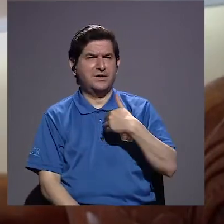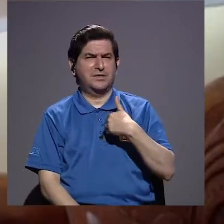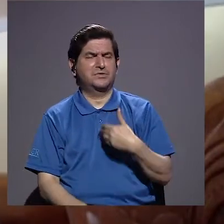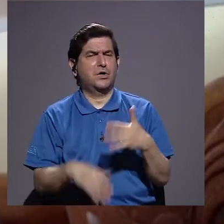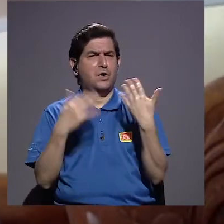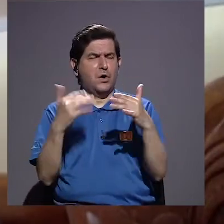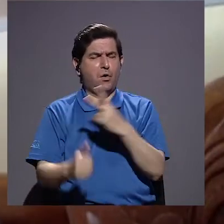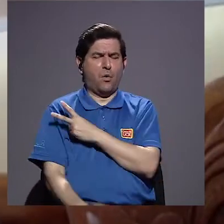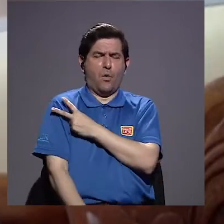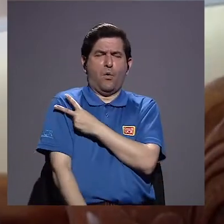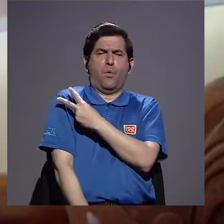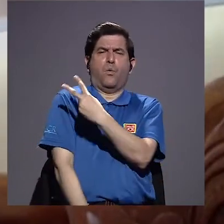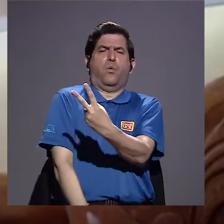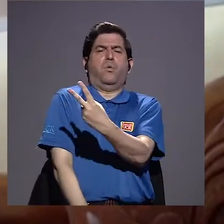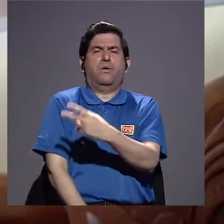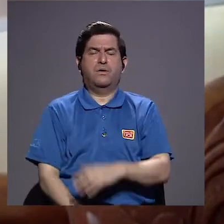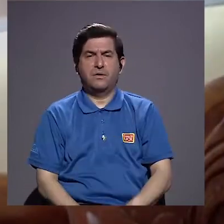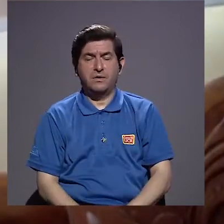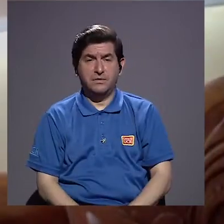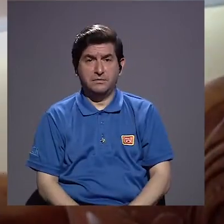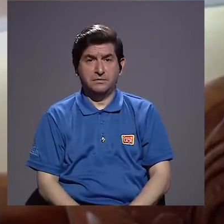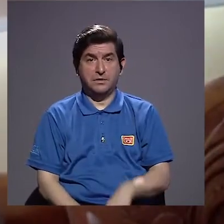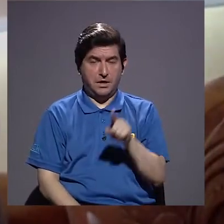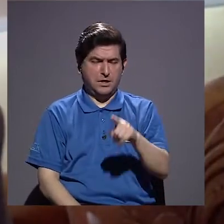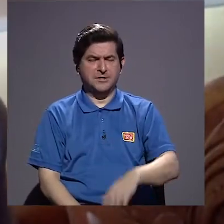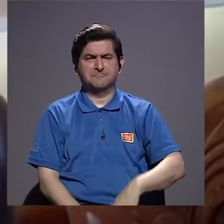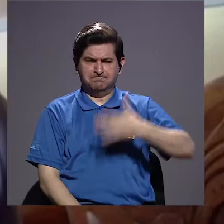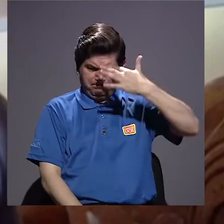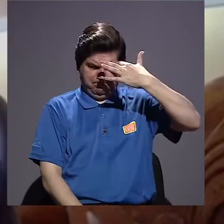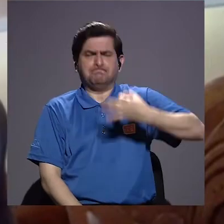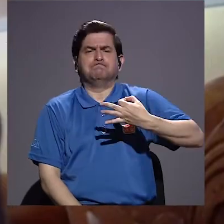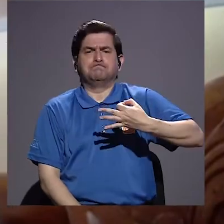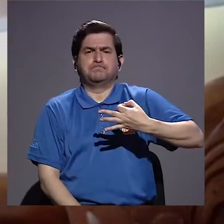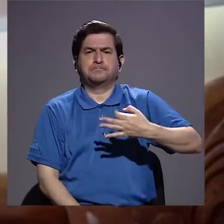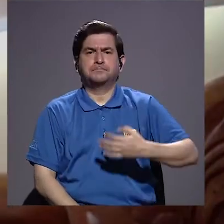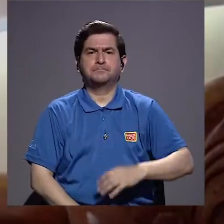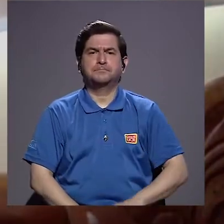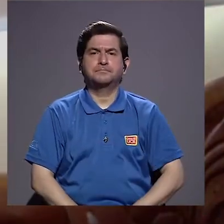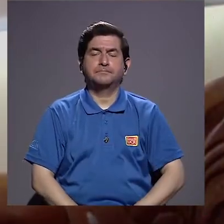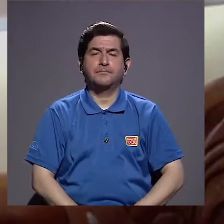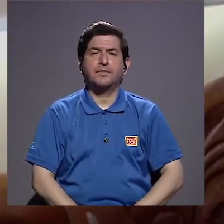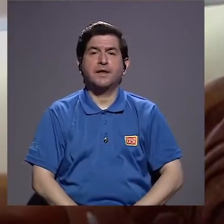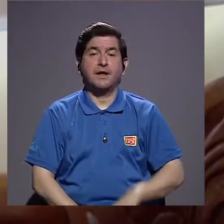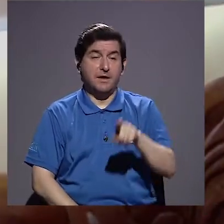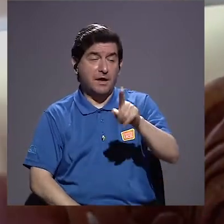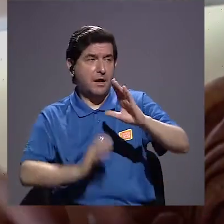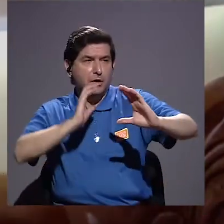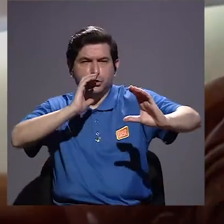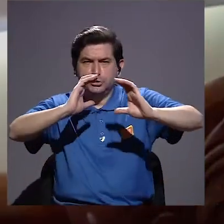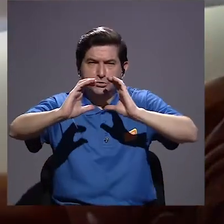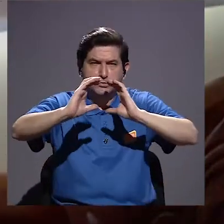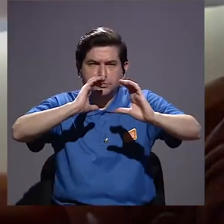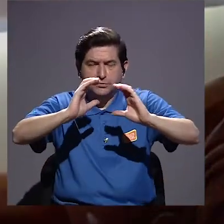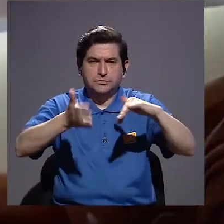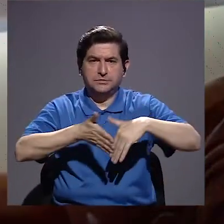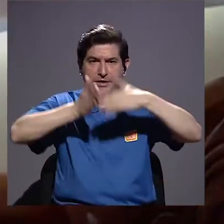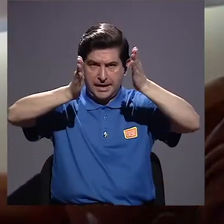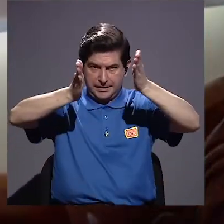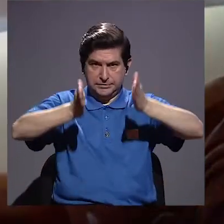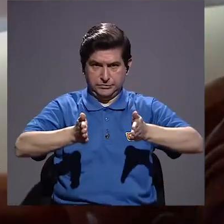tenían una enorme vocación, tenían una enorme convicción y nos transmitían a